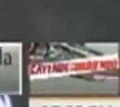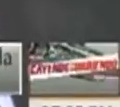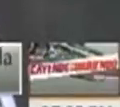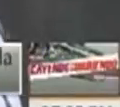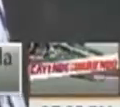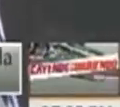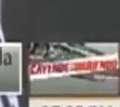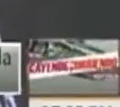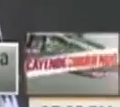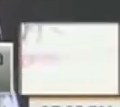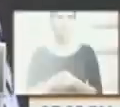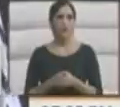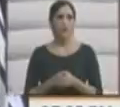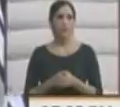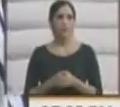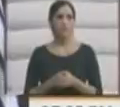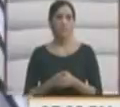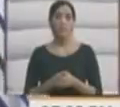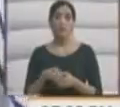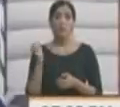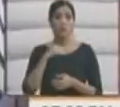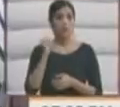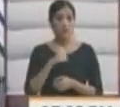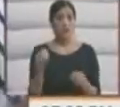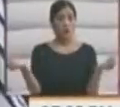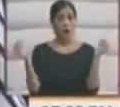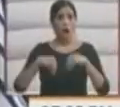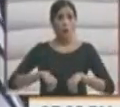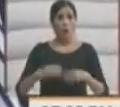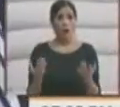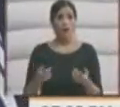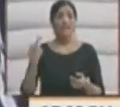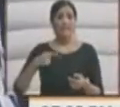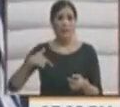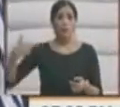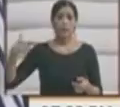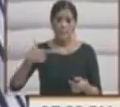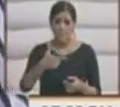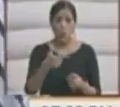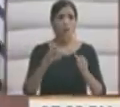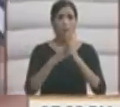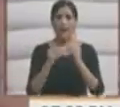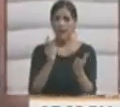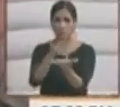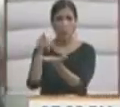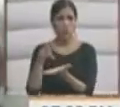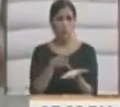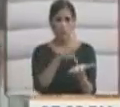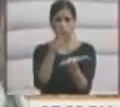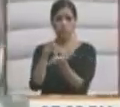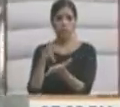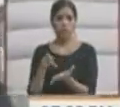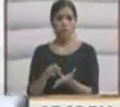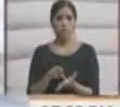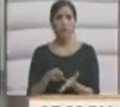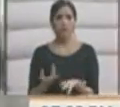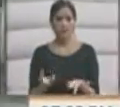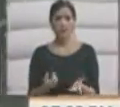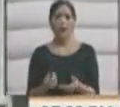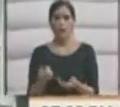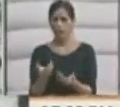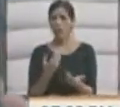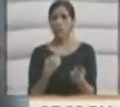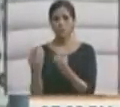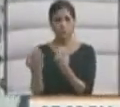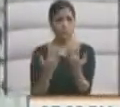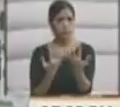Sí, estoy de acuerdo, señorita, estoy de acuerdo. Entonces, que tengamos transporte para todos lados, ¿eh? Que tengamos transporte, nos lleven y nos traigan. Está bueno